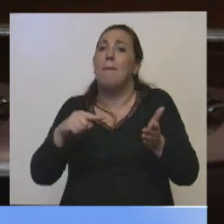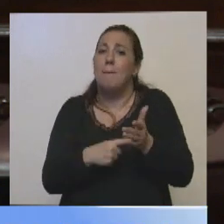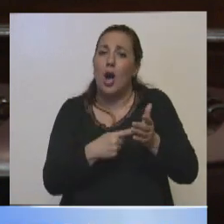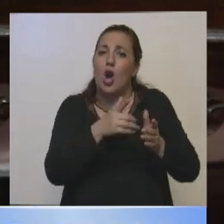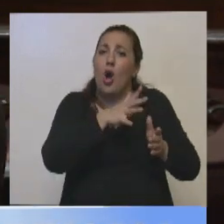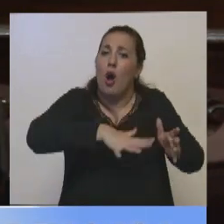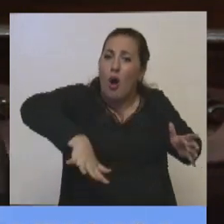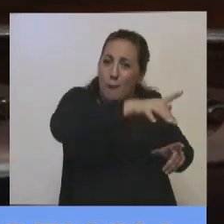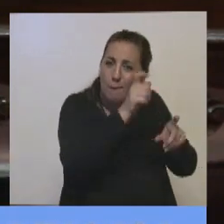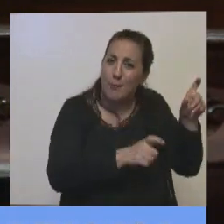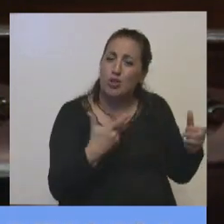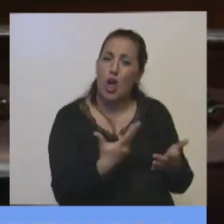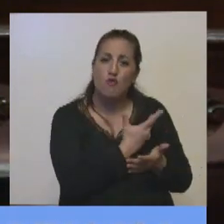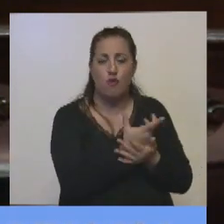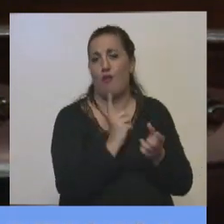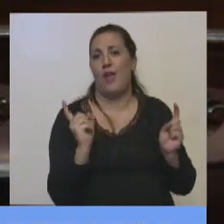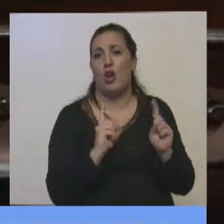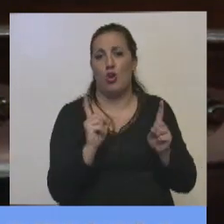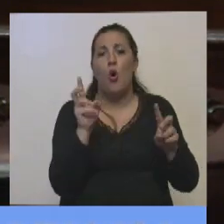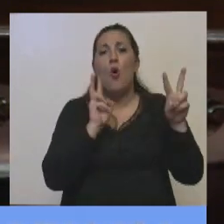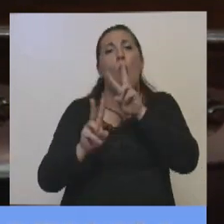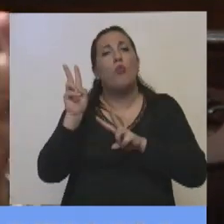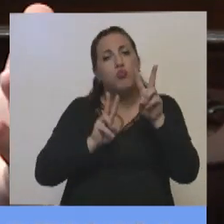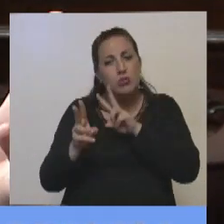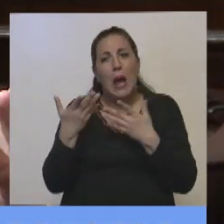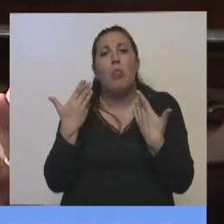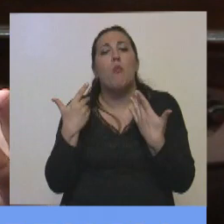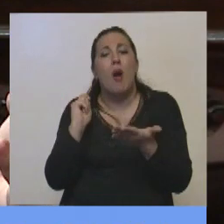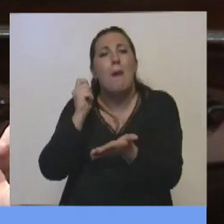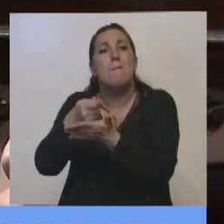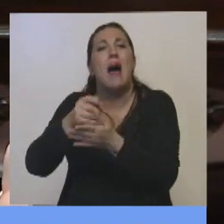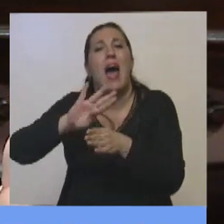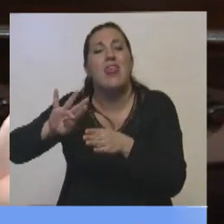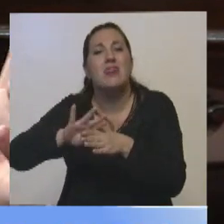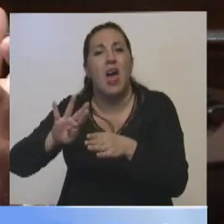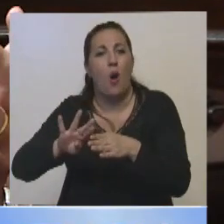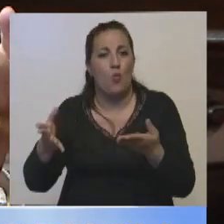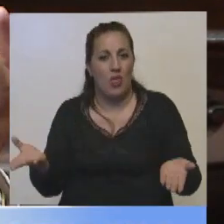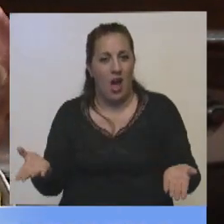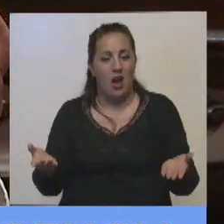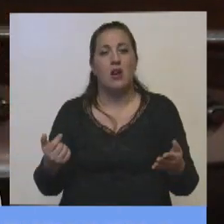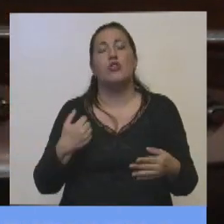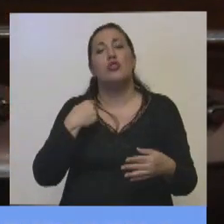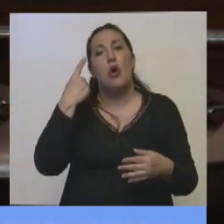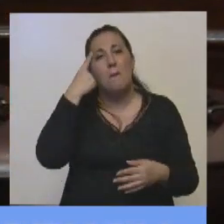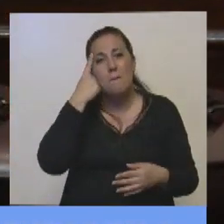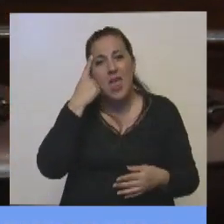buscando que esta deuda sea sostenible y la oferta es por todos conocidas yo creo que no vale la pena